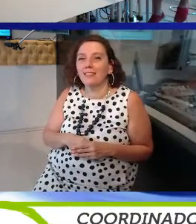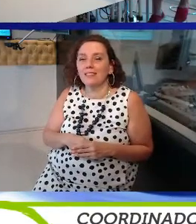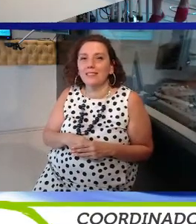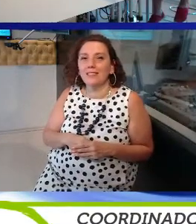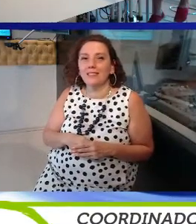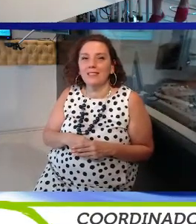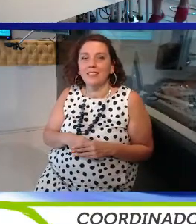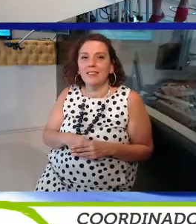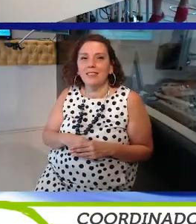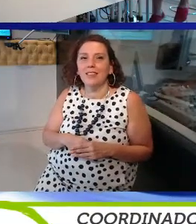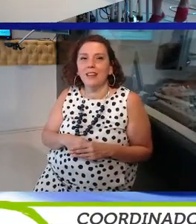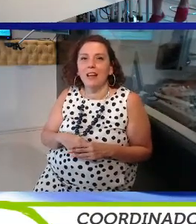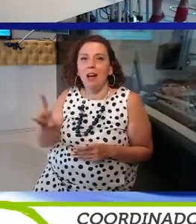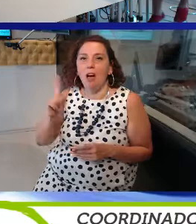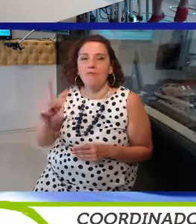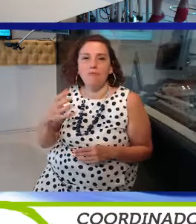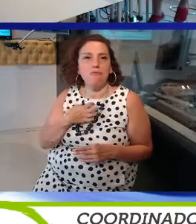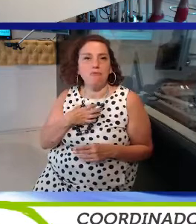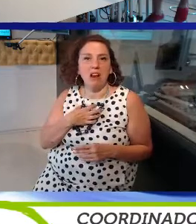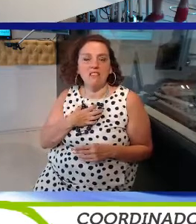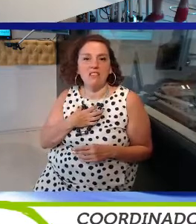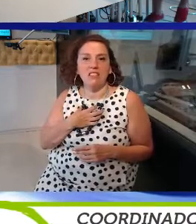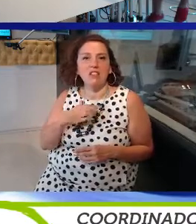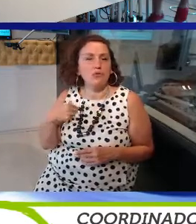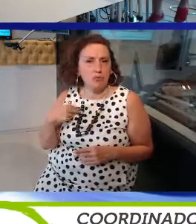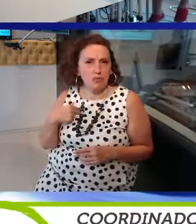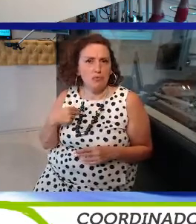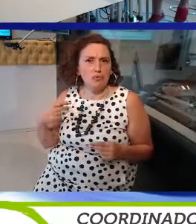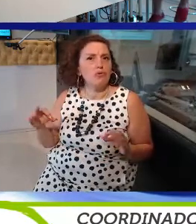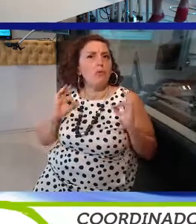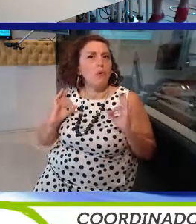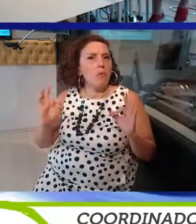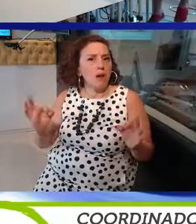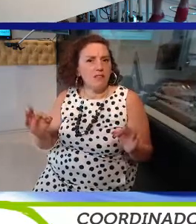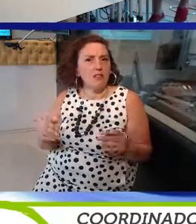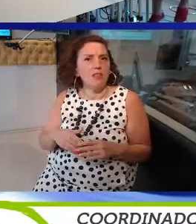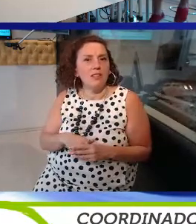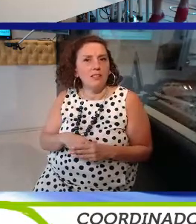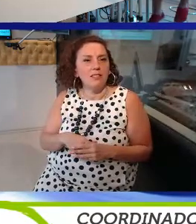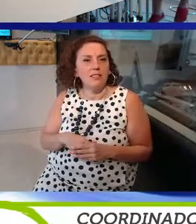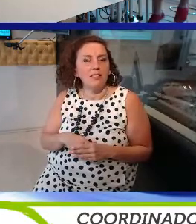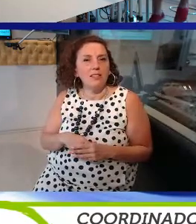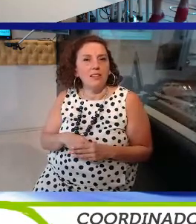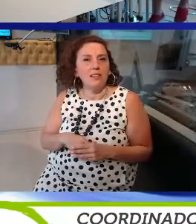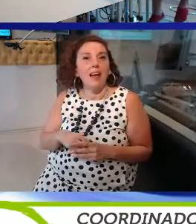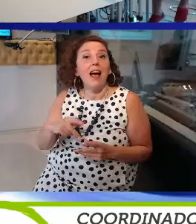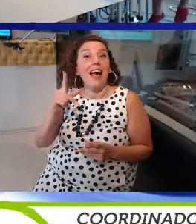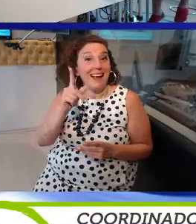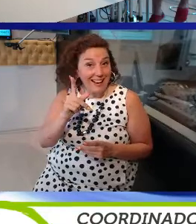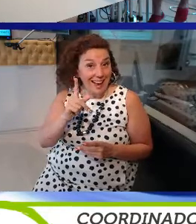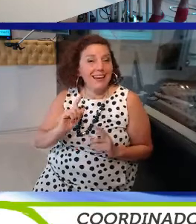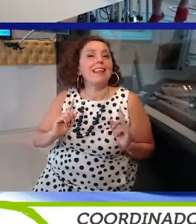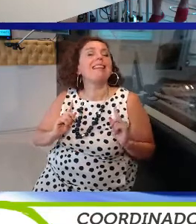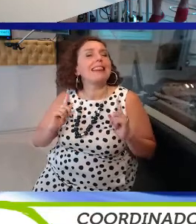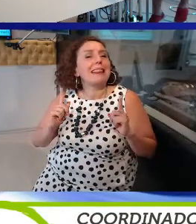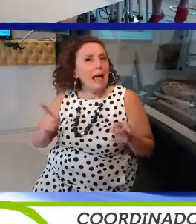No tenemos taller porque yo sigo de vacaciones. Sí. Vengo para hacer el programa porque Cari también se va a tomar unos días para